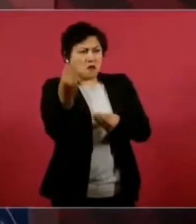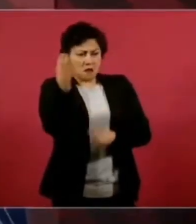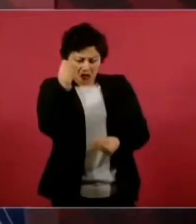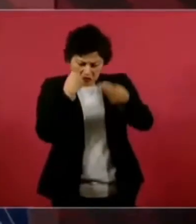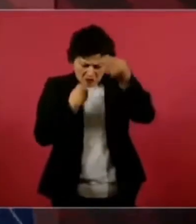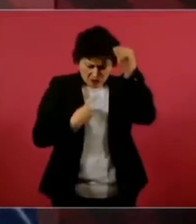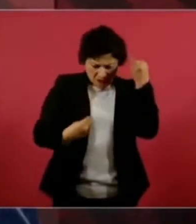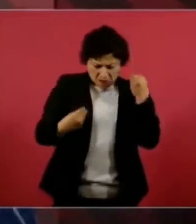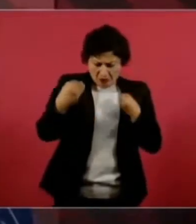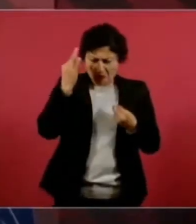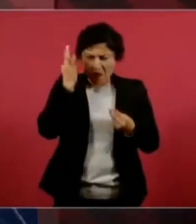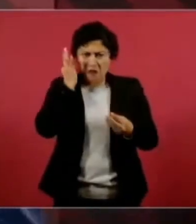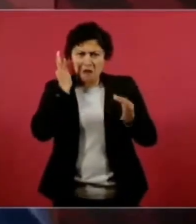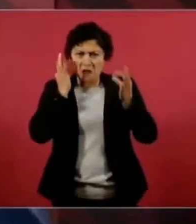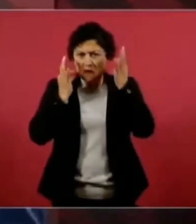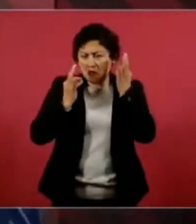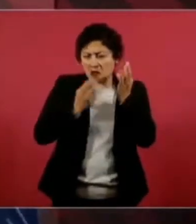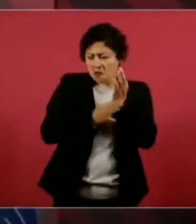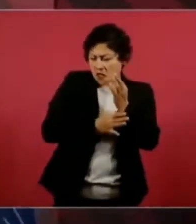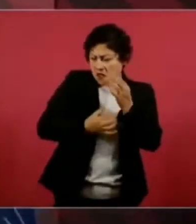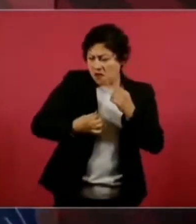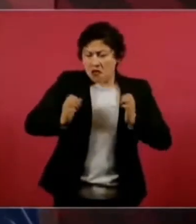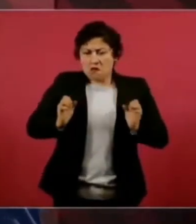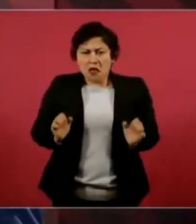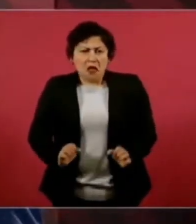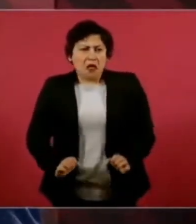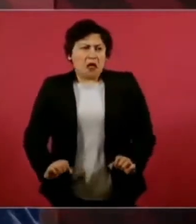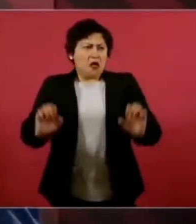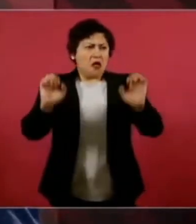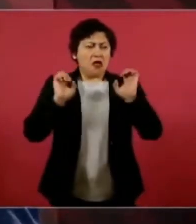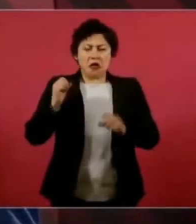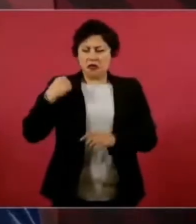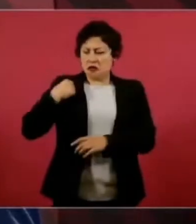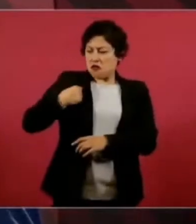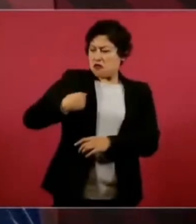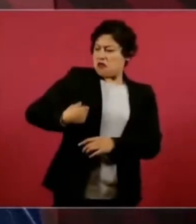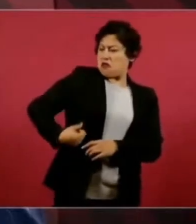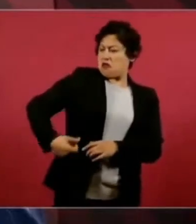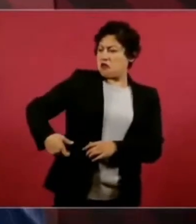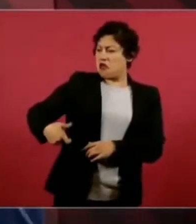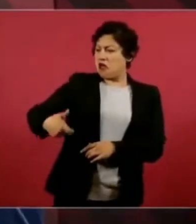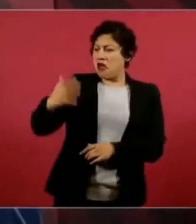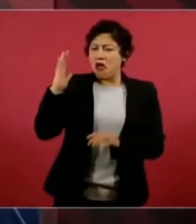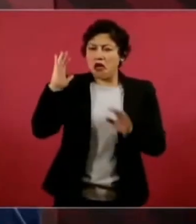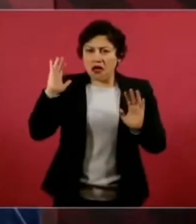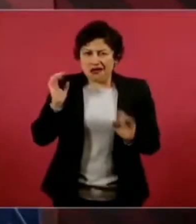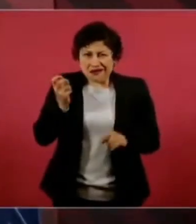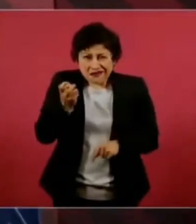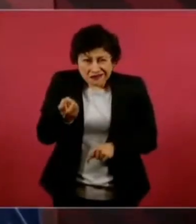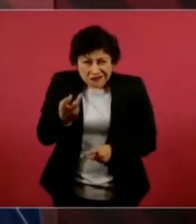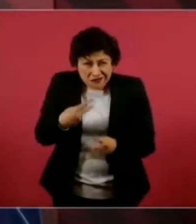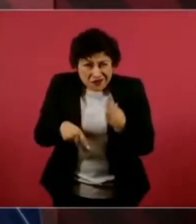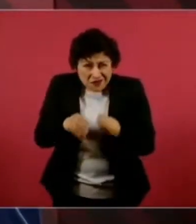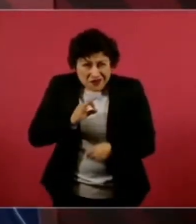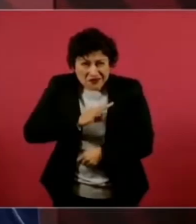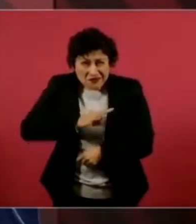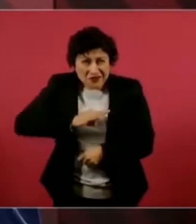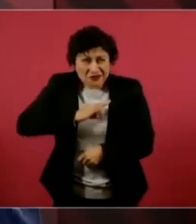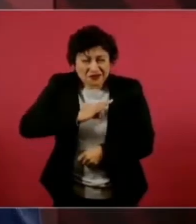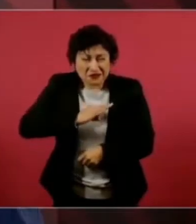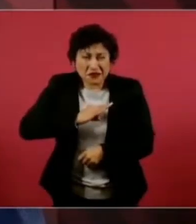no son los trajes, no son los vestidos de moda, las bolsas de moda.